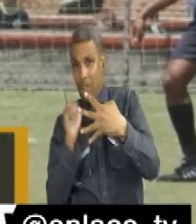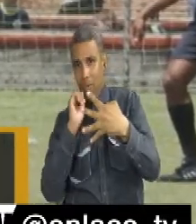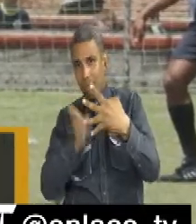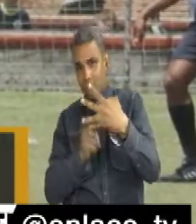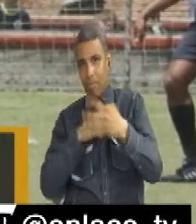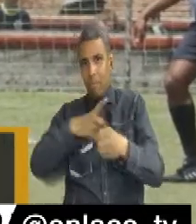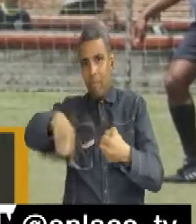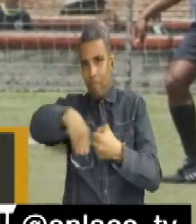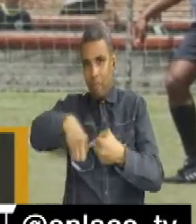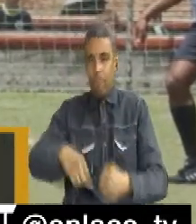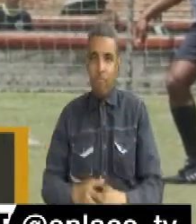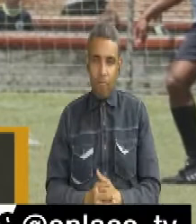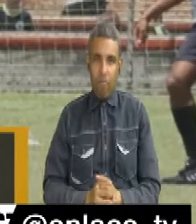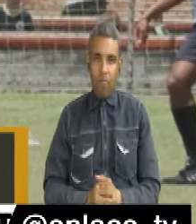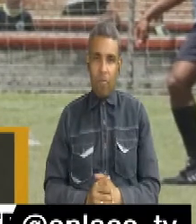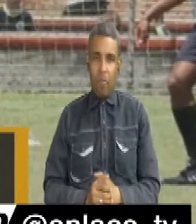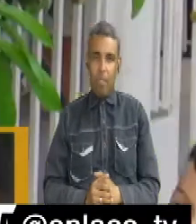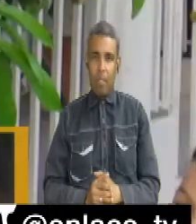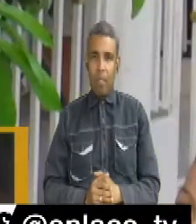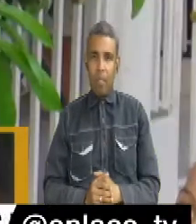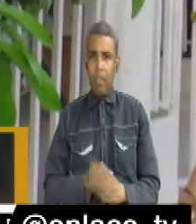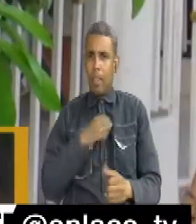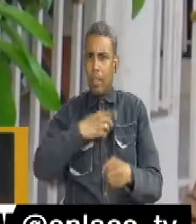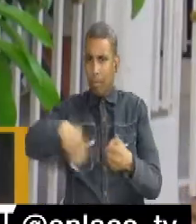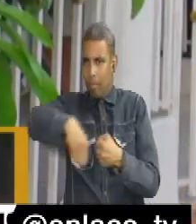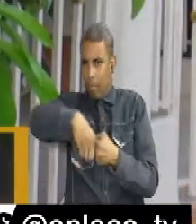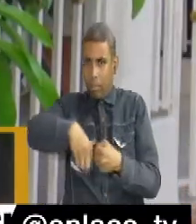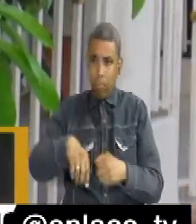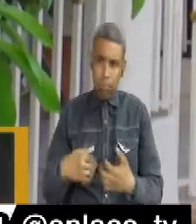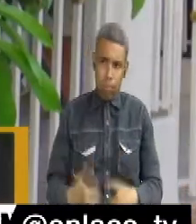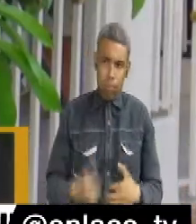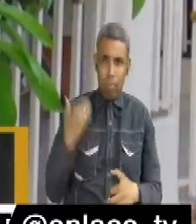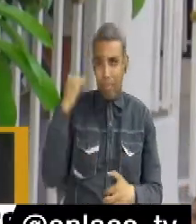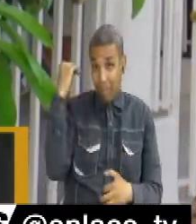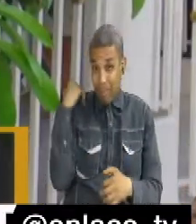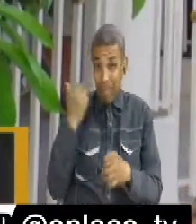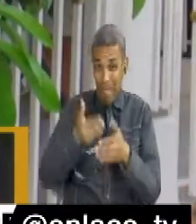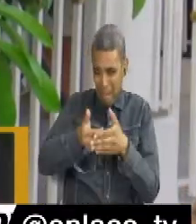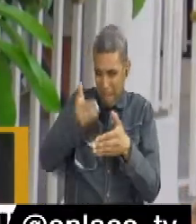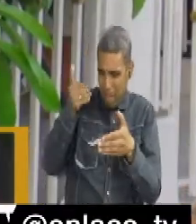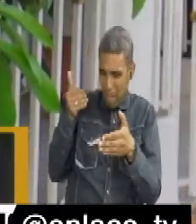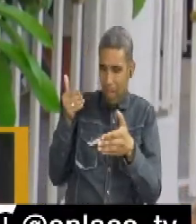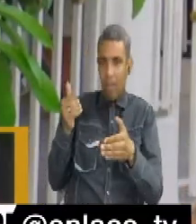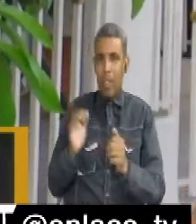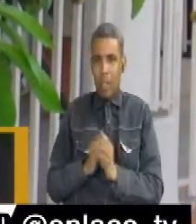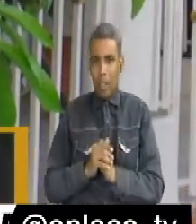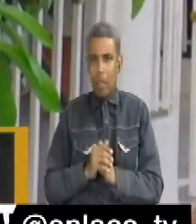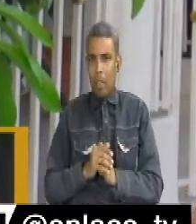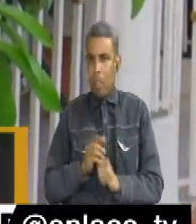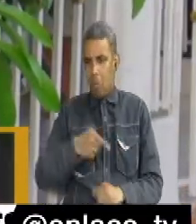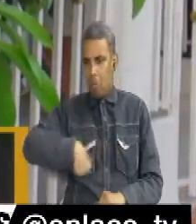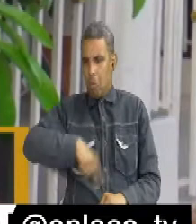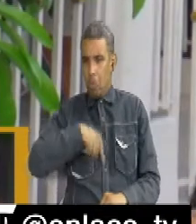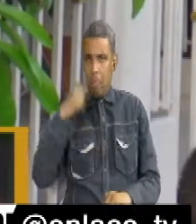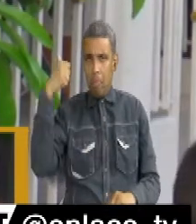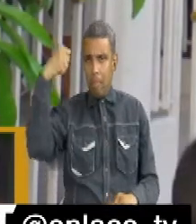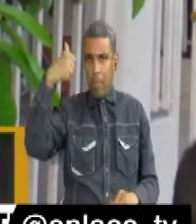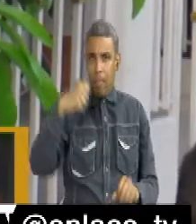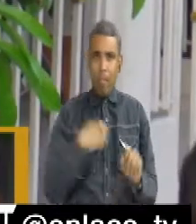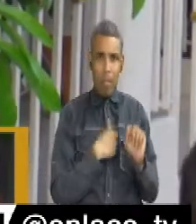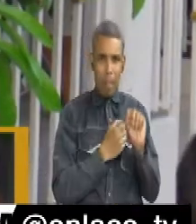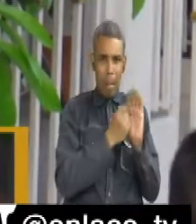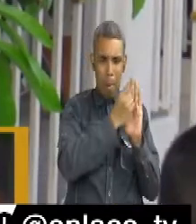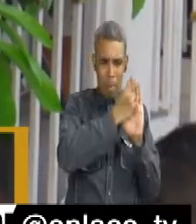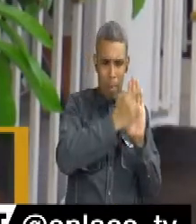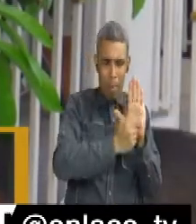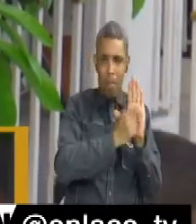este campeonato. Podemos decir que Alianza Petrolera es uno de los referentes porque en la primera fase en el grupo terminamos de primeros y ahora que se inició la segunda